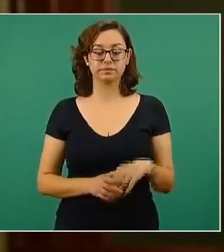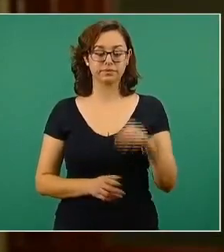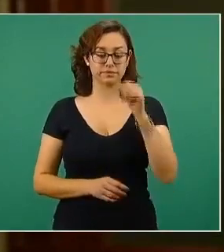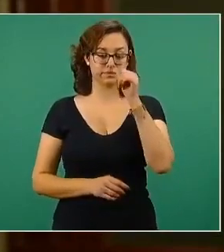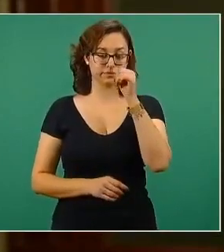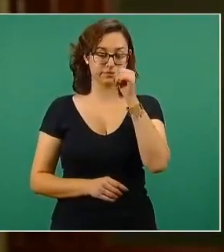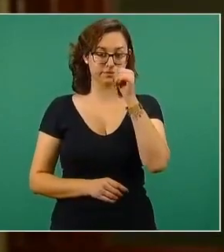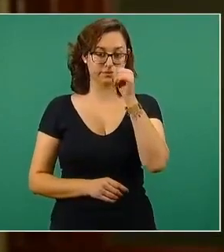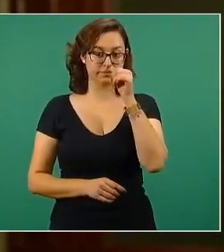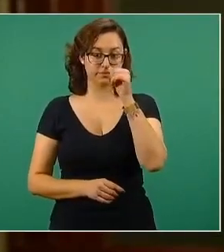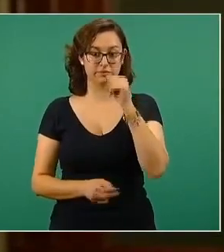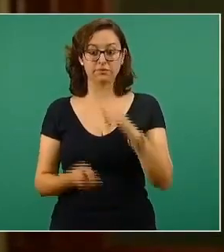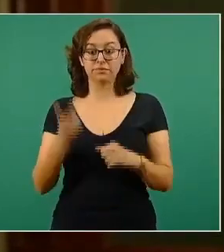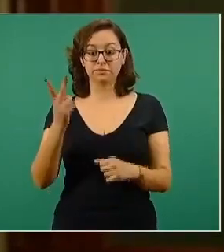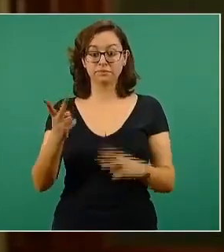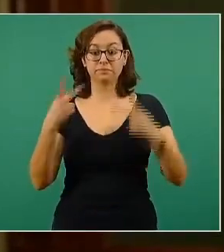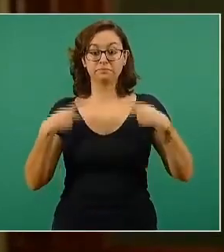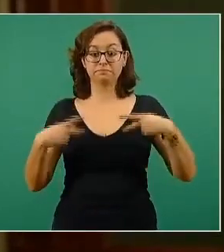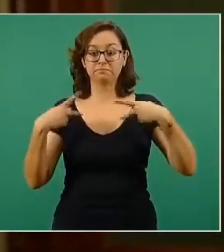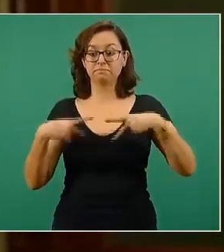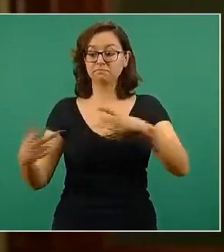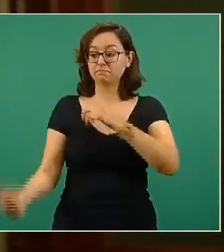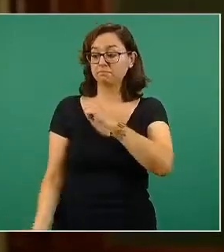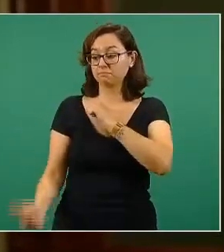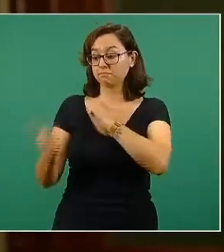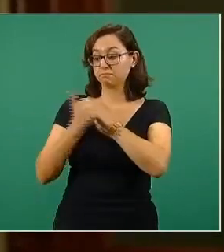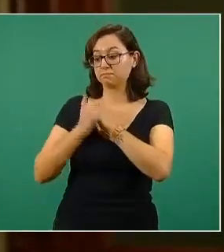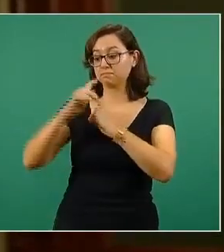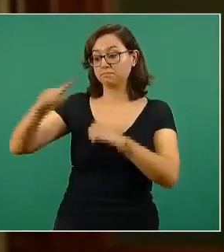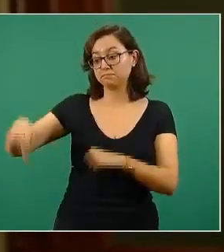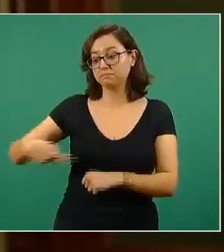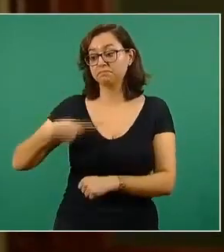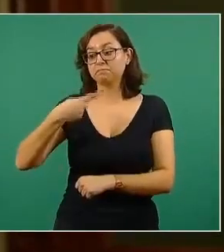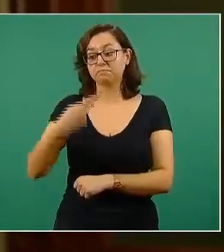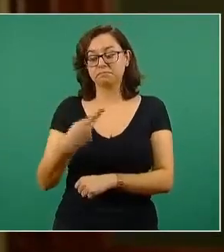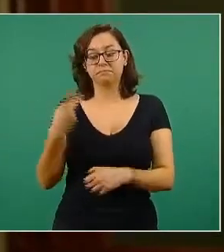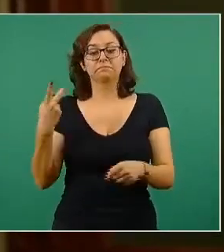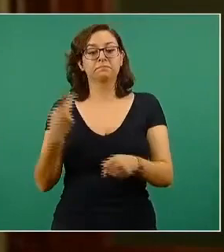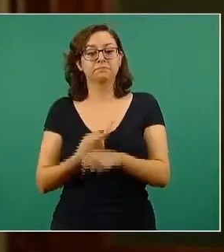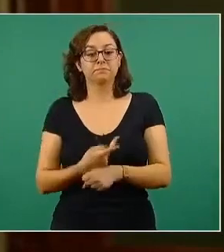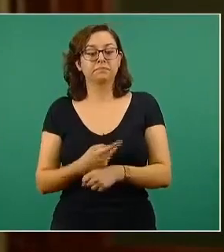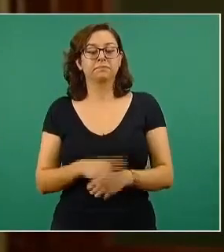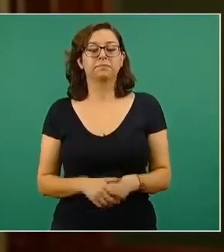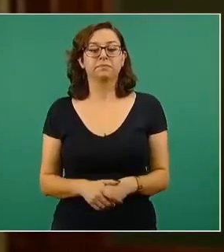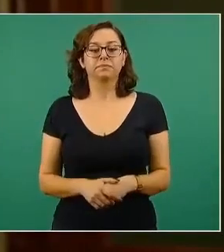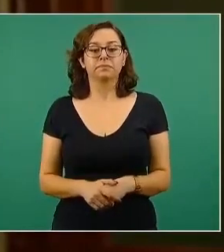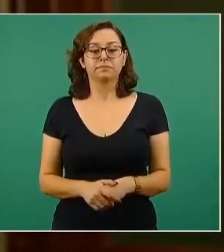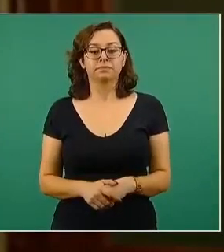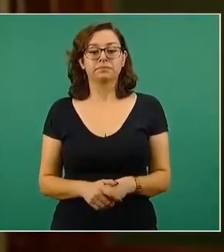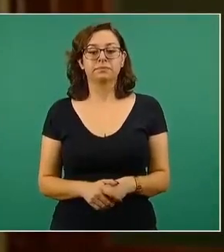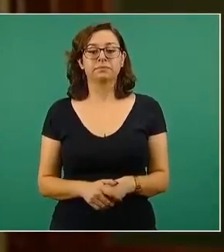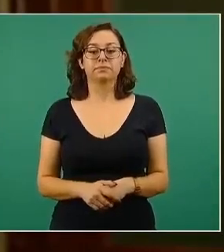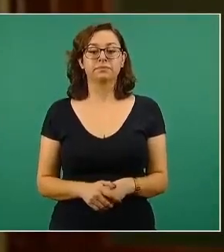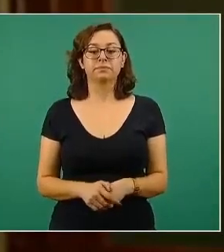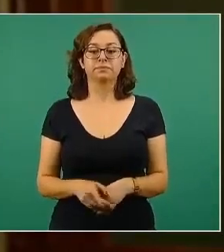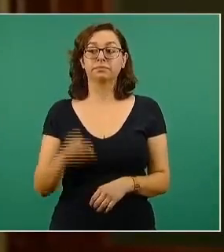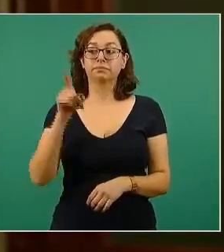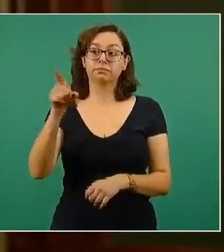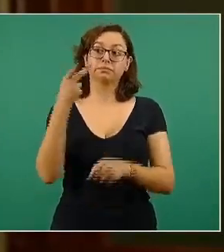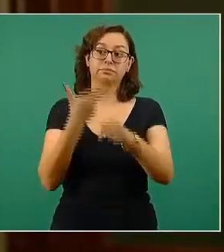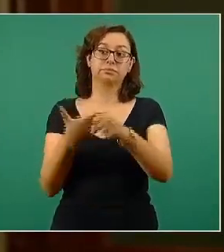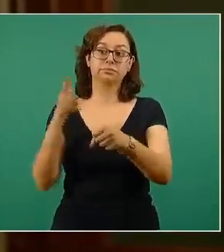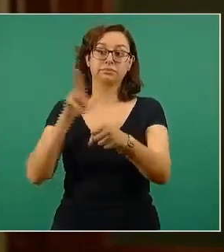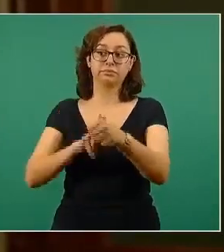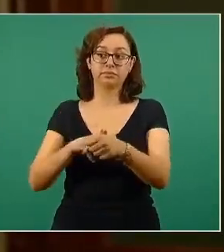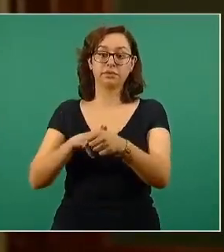dos personas me preguntaron acerca de que tienen familiares cercanos en el área de hospitales,